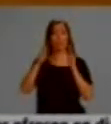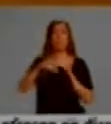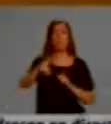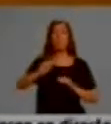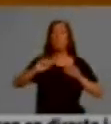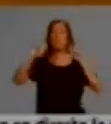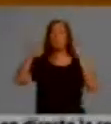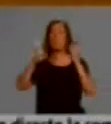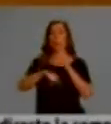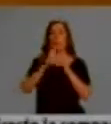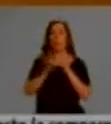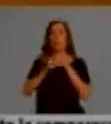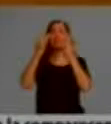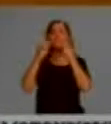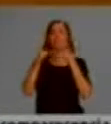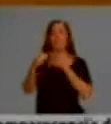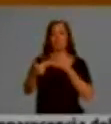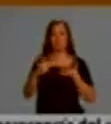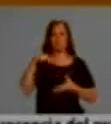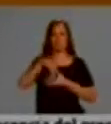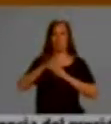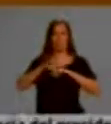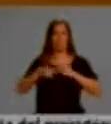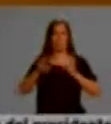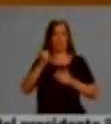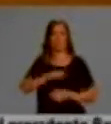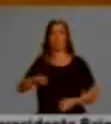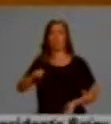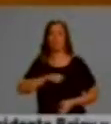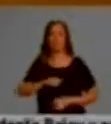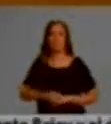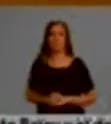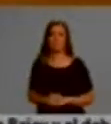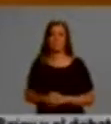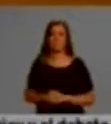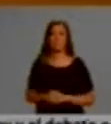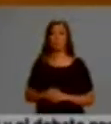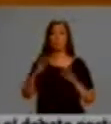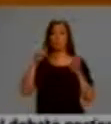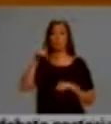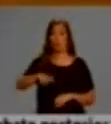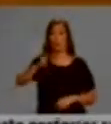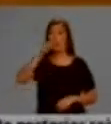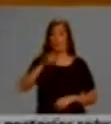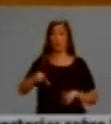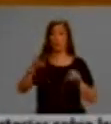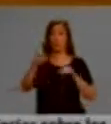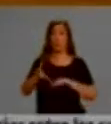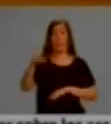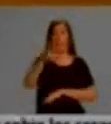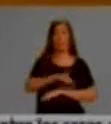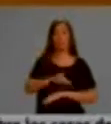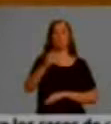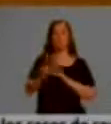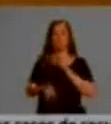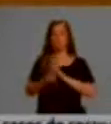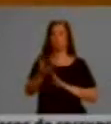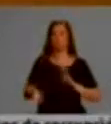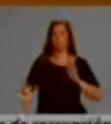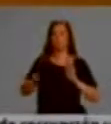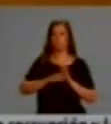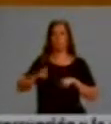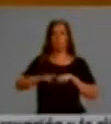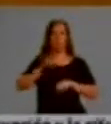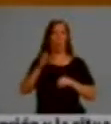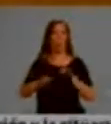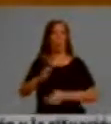será la primera ley de transparencia de la democracia española. Antes de que termine el año, formará parte de nuestro